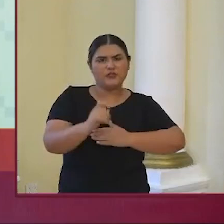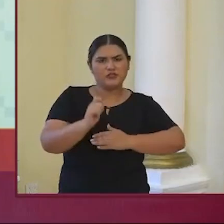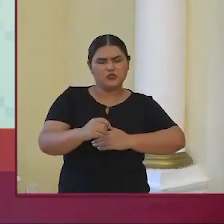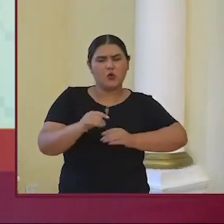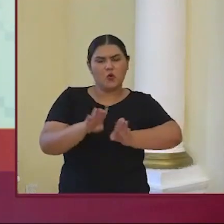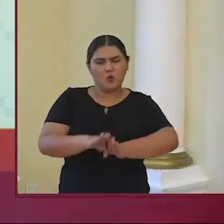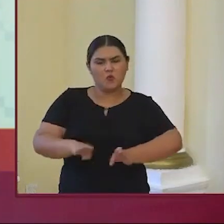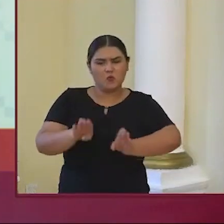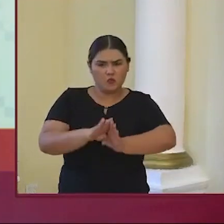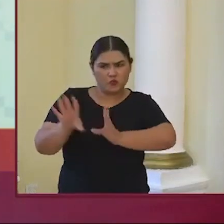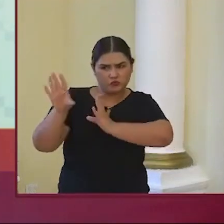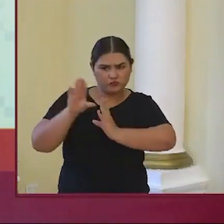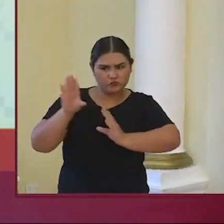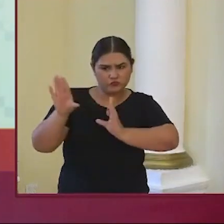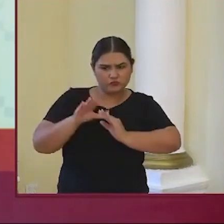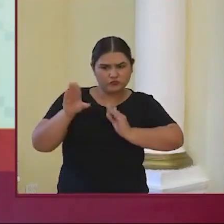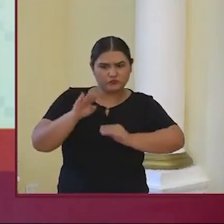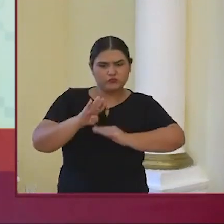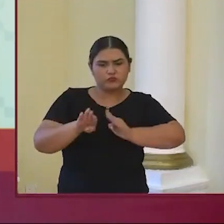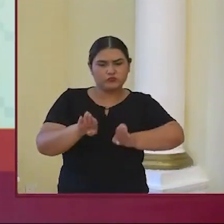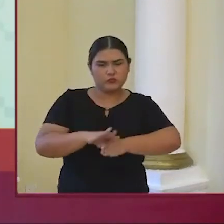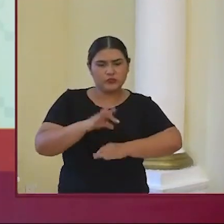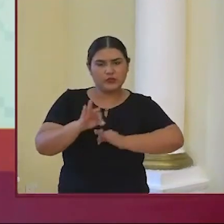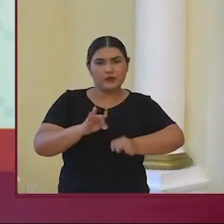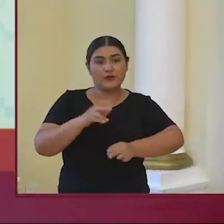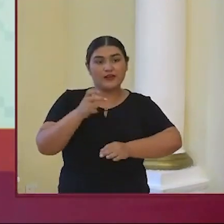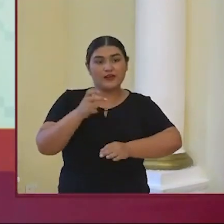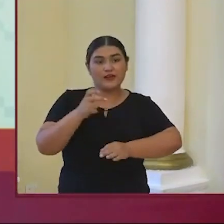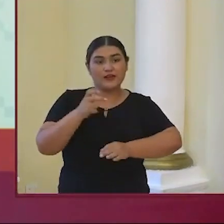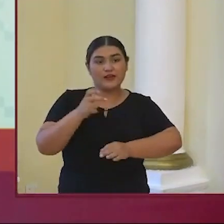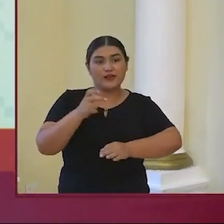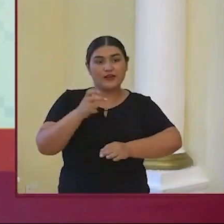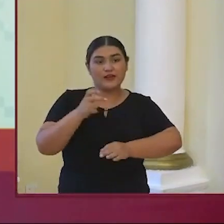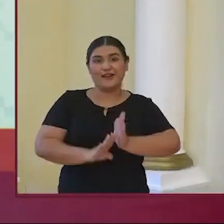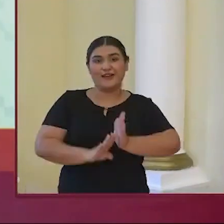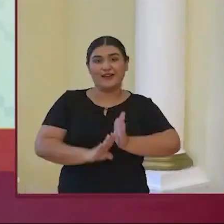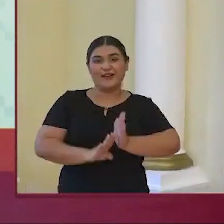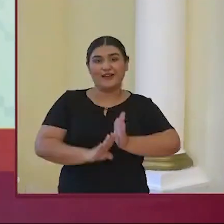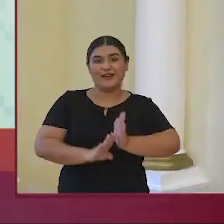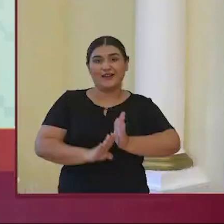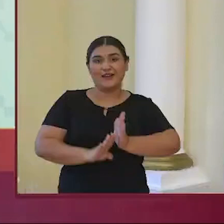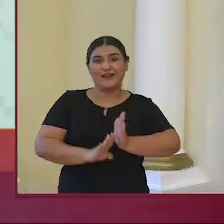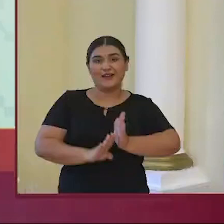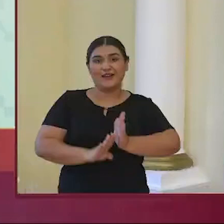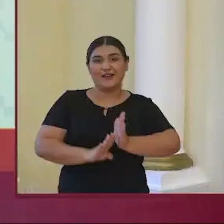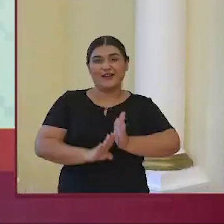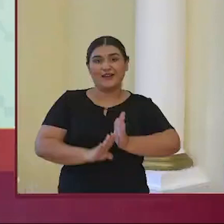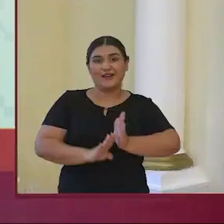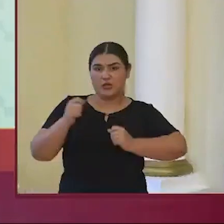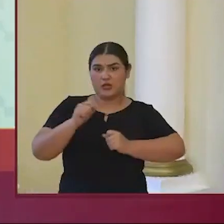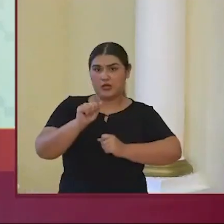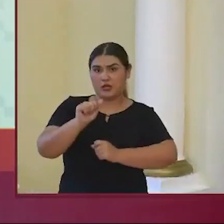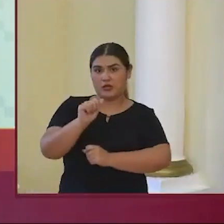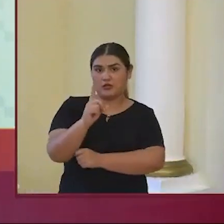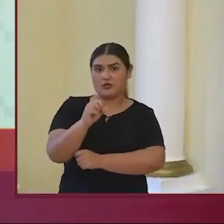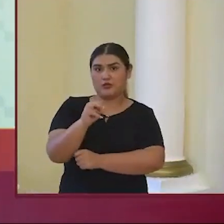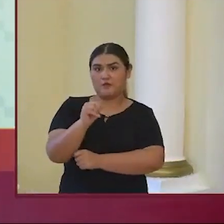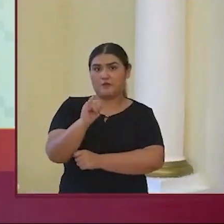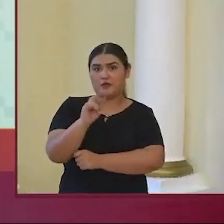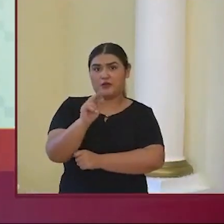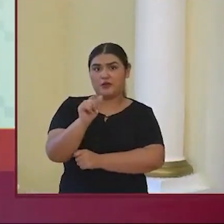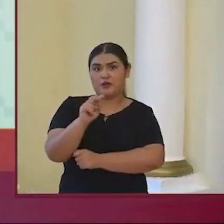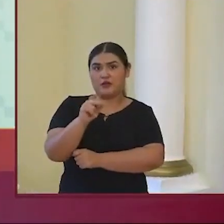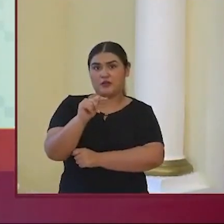motivó la presencia del almirante Ojeda, a quien no había mencionado y estuvo